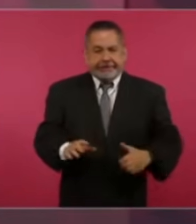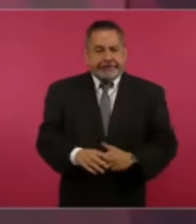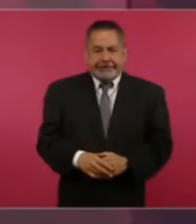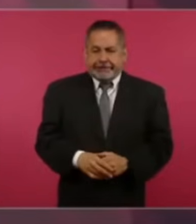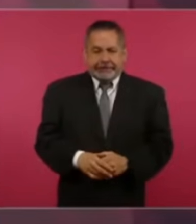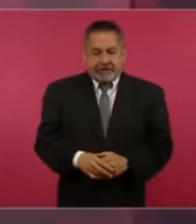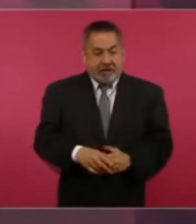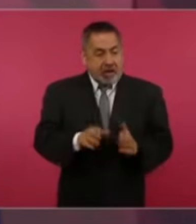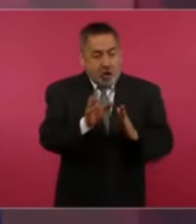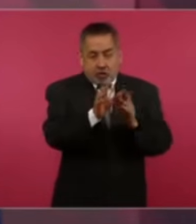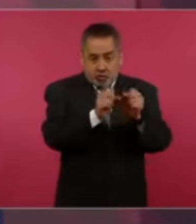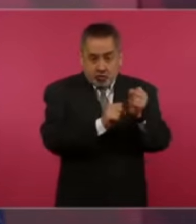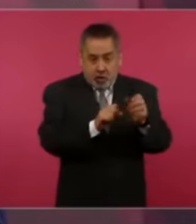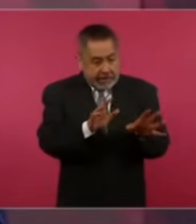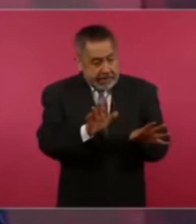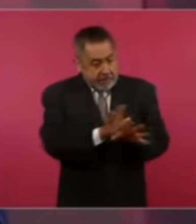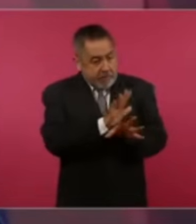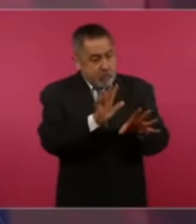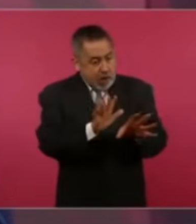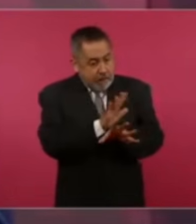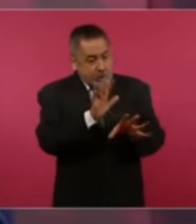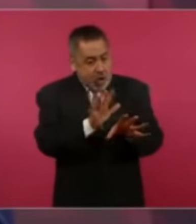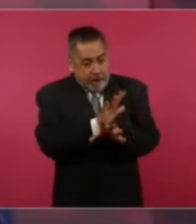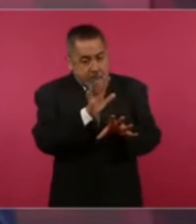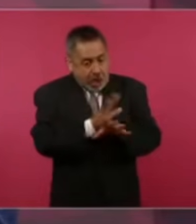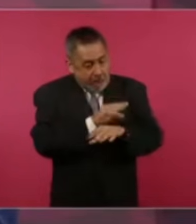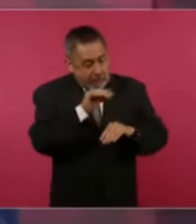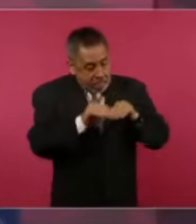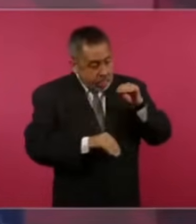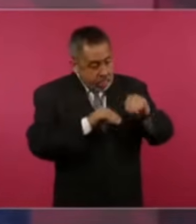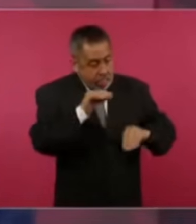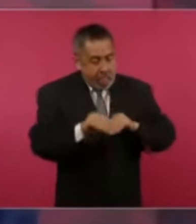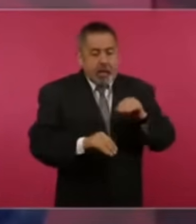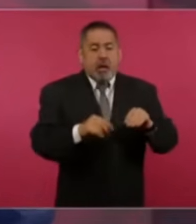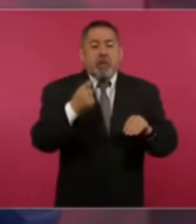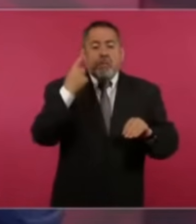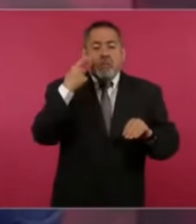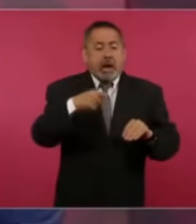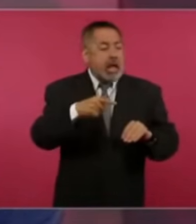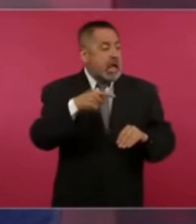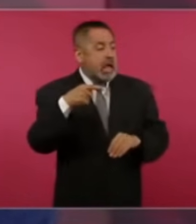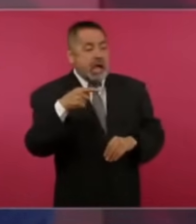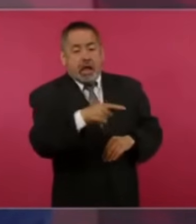Todas las reformas a la Constitución se hicieron para favorecer